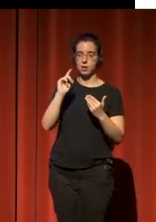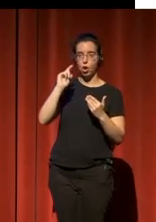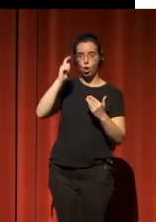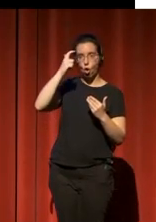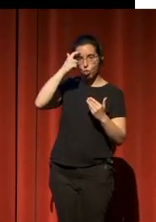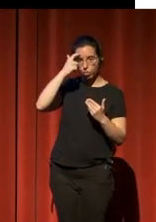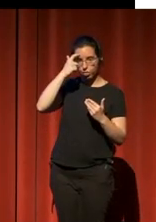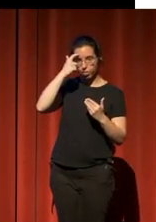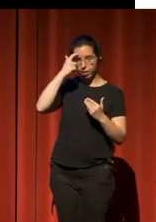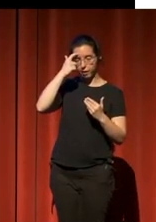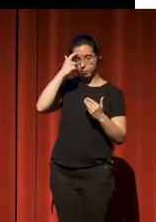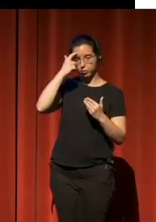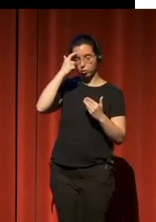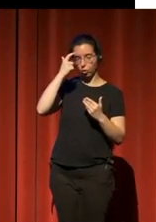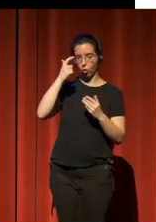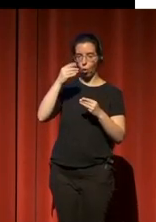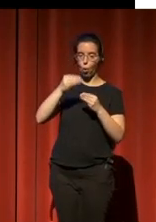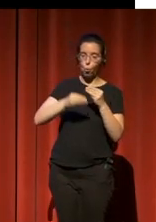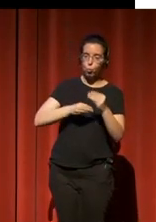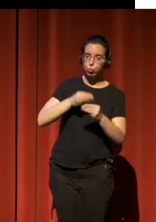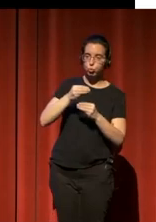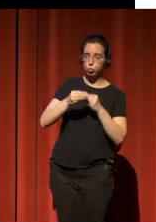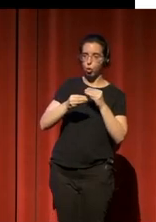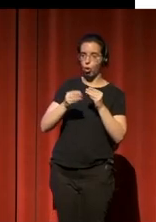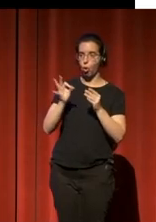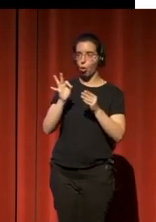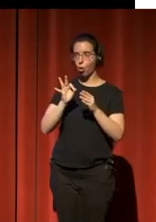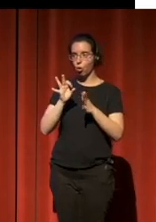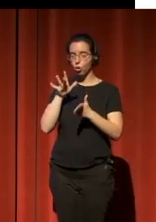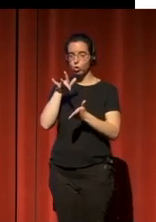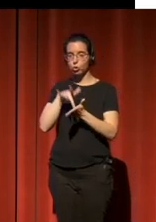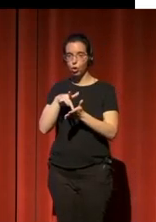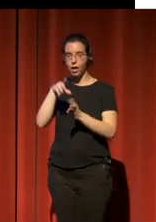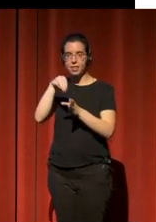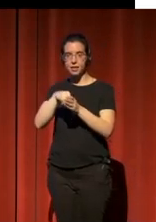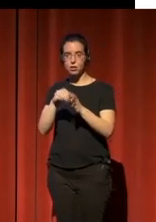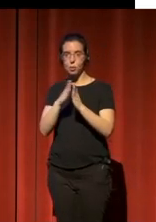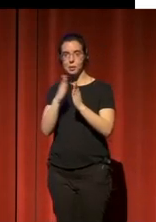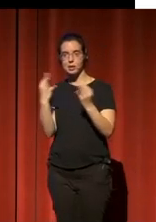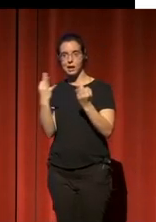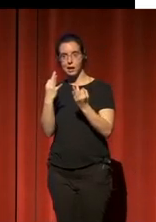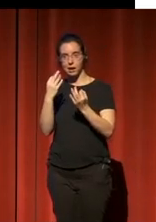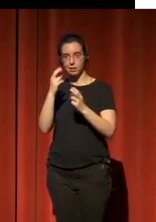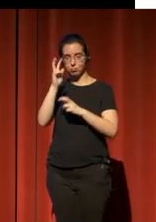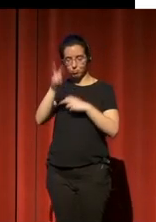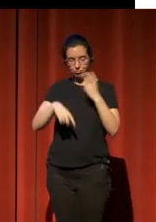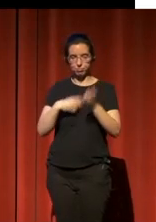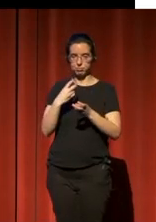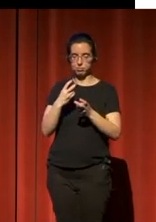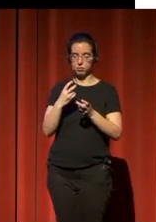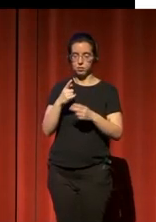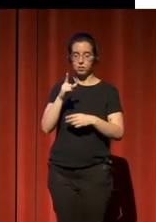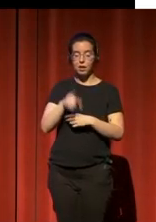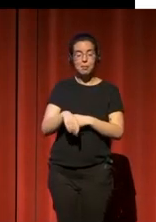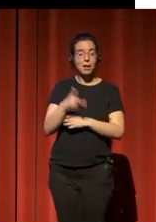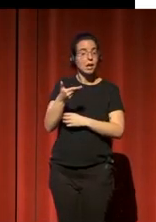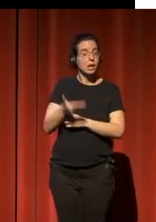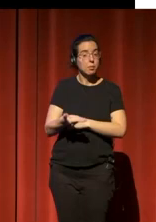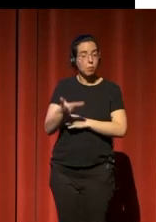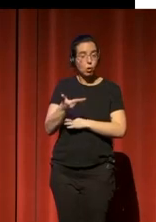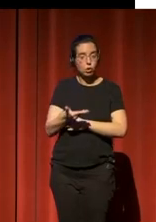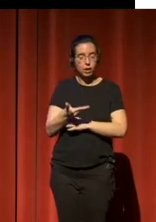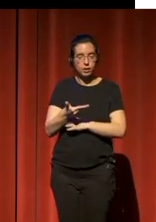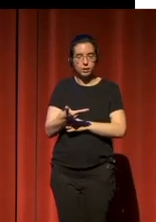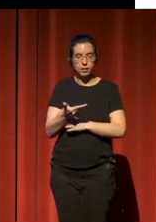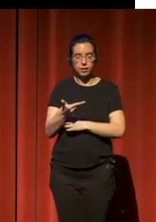concepción de los usos y de lo que debe ocurrir en en una biblioteca y que es importante subrayar que en